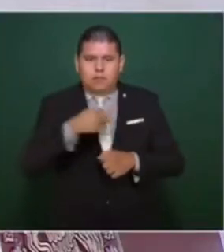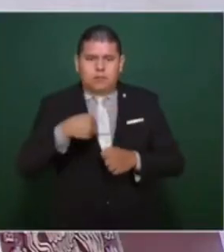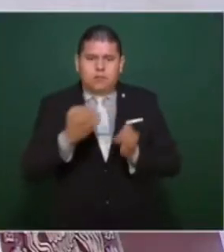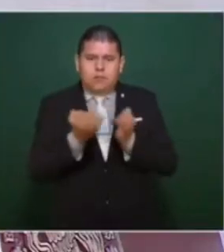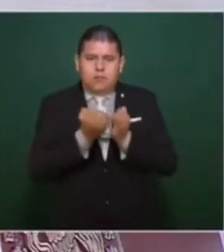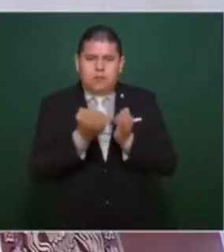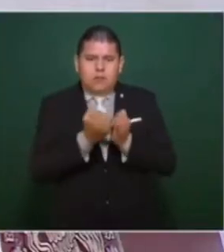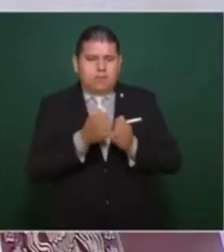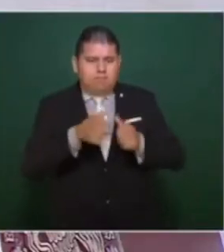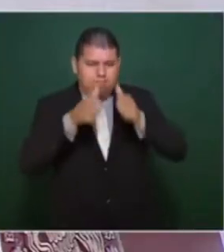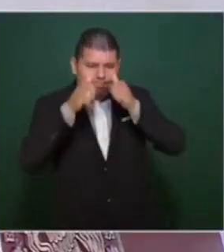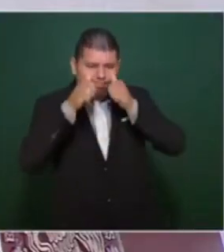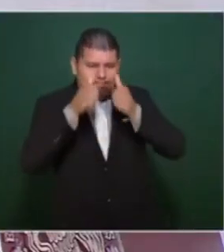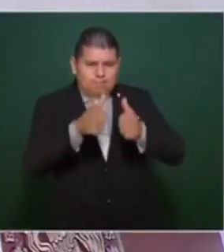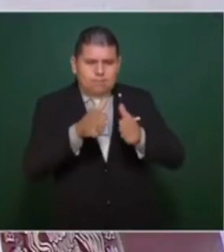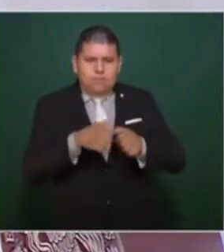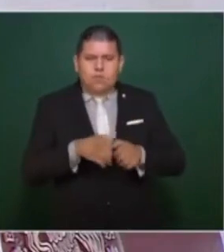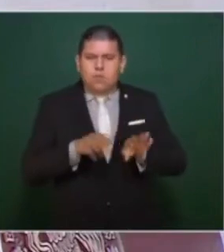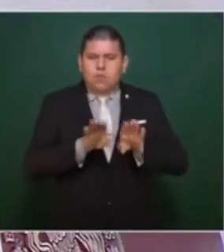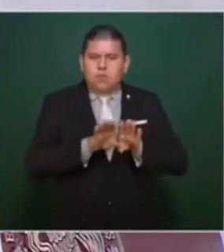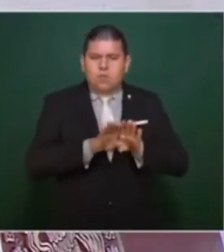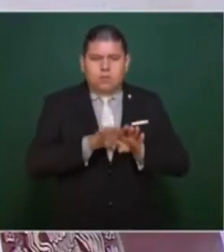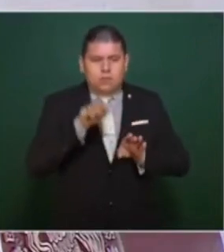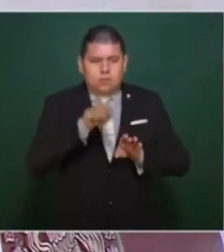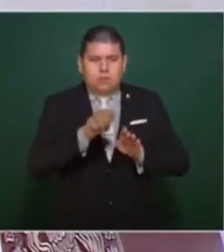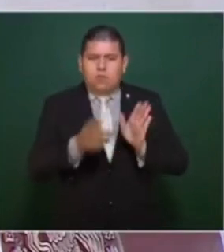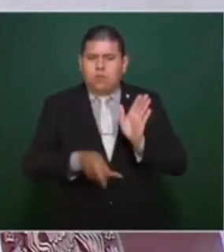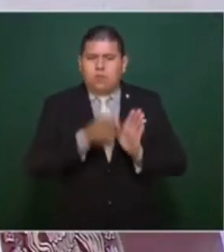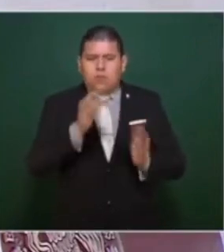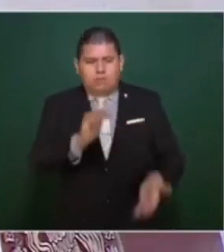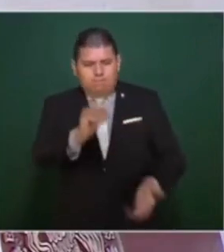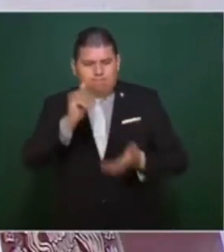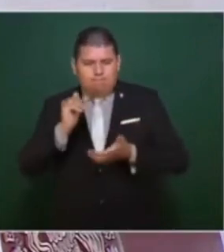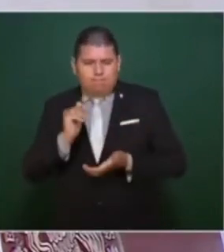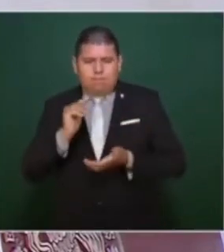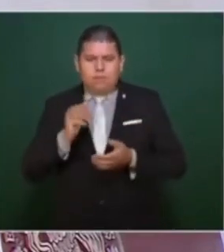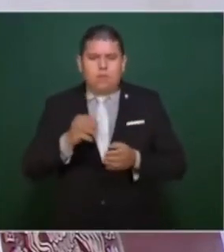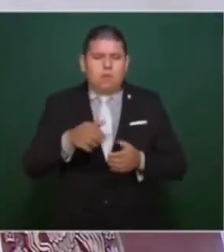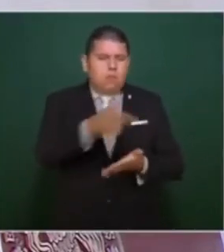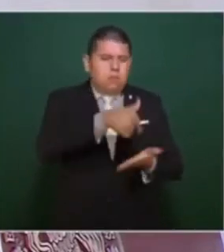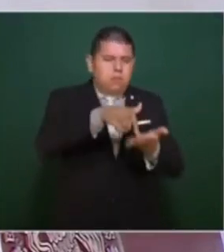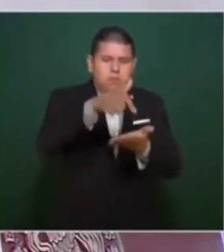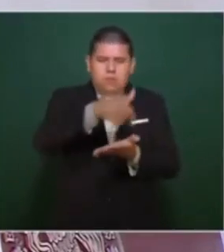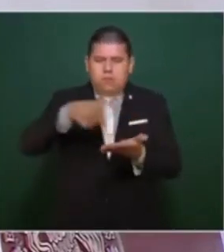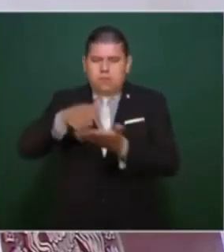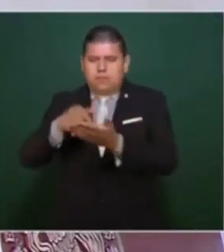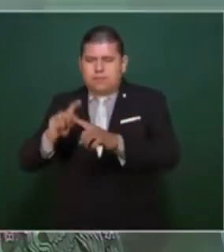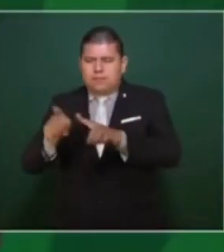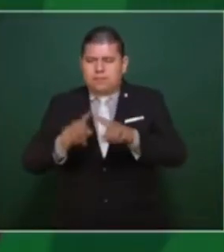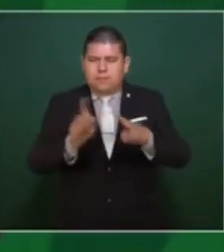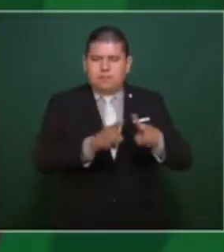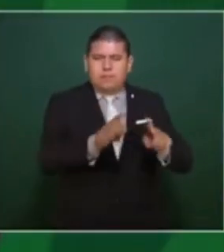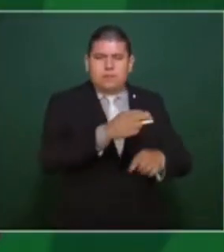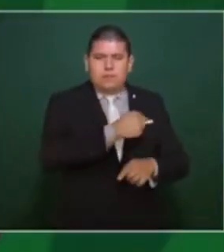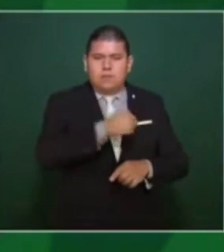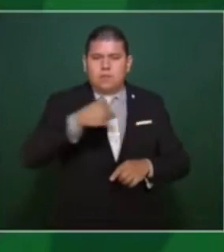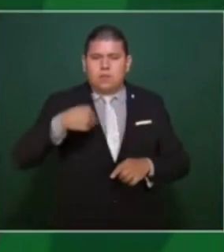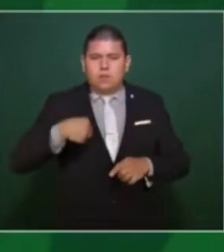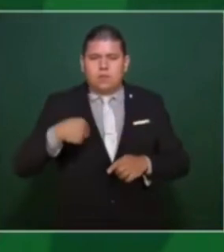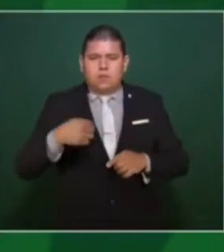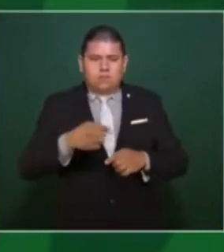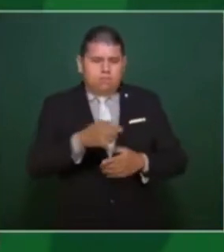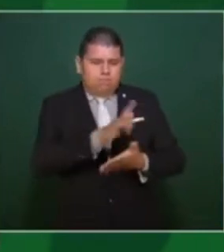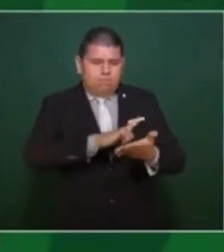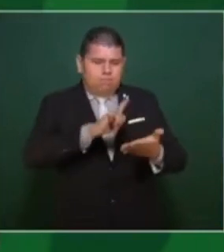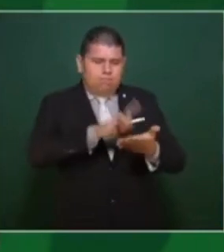también insistiendo en su recuperación. Y hay diversos espacios en el estado, pero habremos interponer acciones de